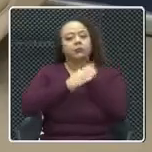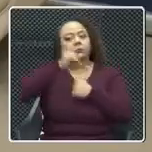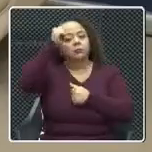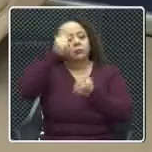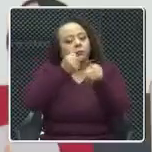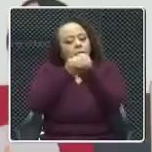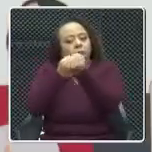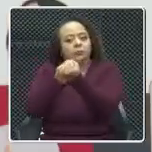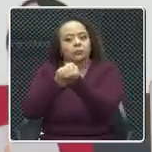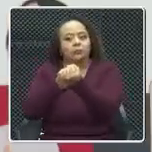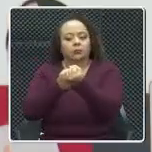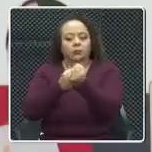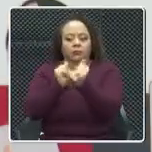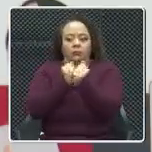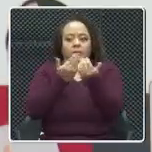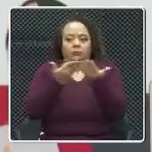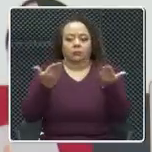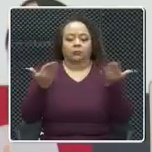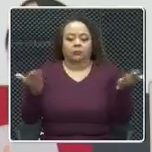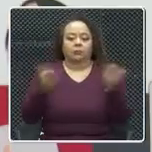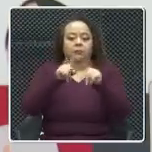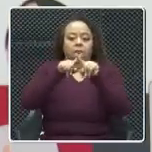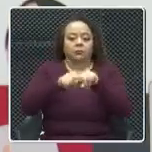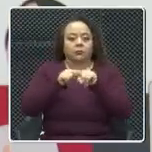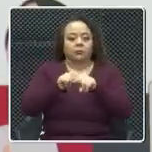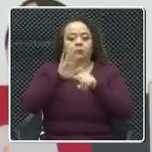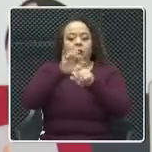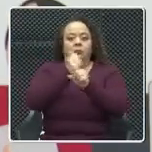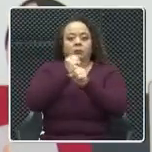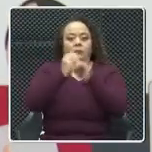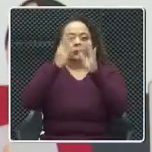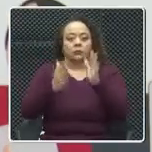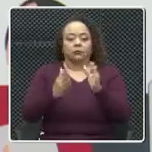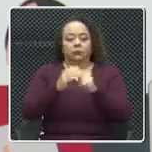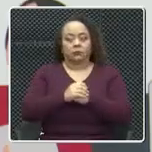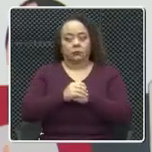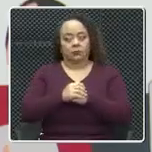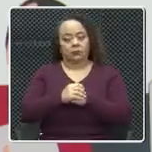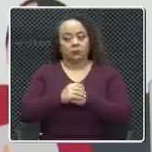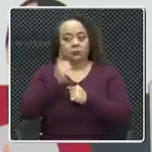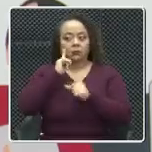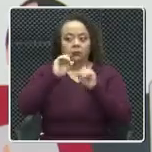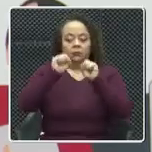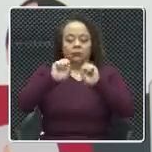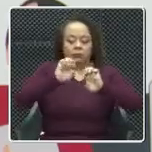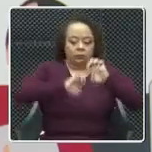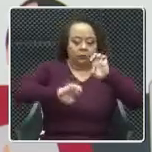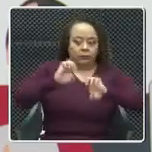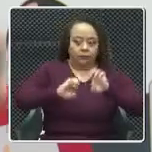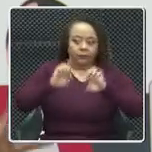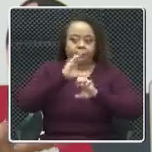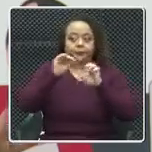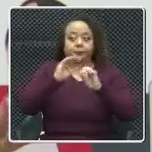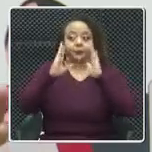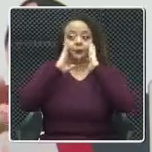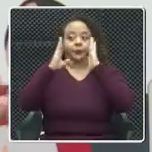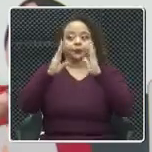acuerpe de instrumentos de acuerdo a su población claro. trabajadora, uh-huh. ¿verdad?, para estar evaluando